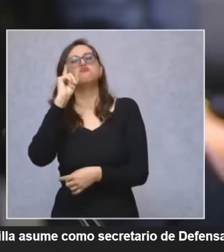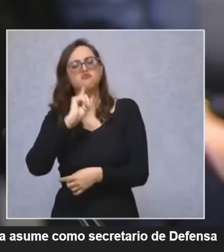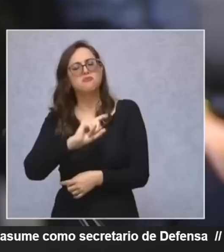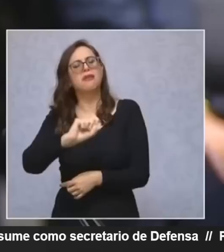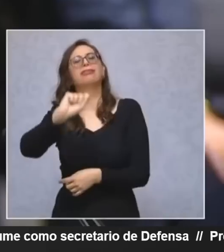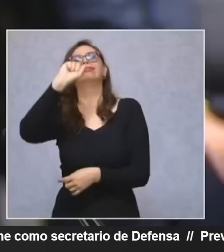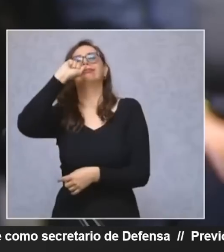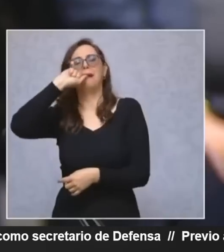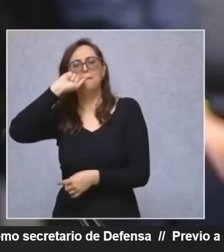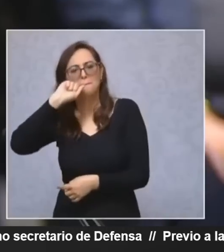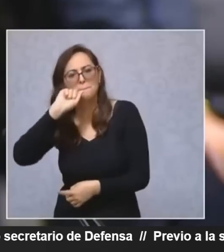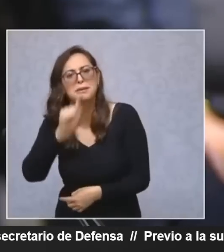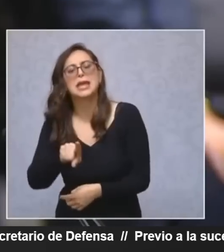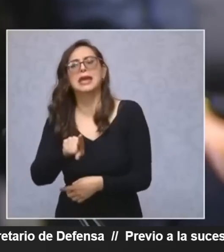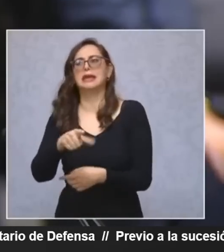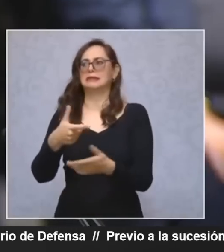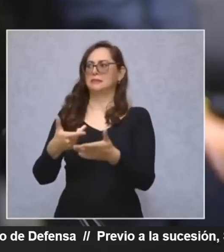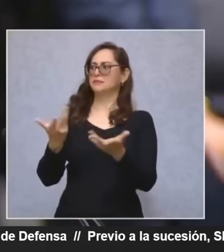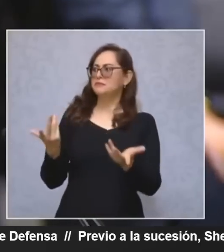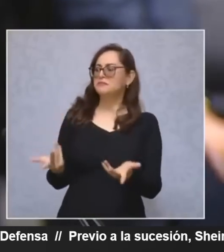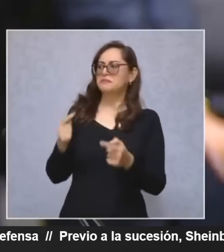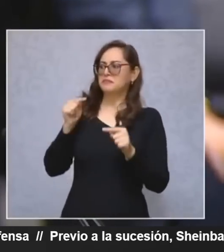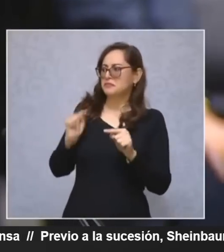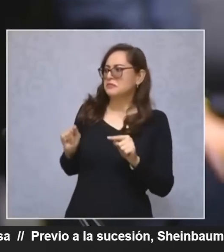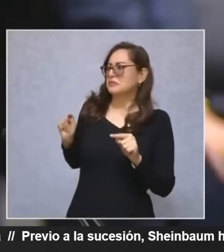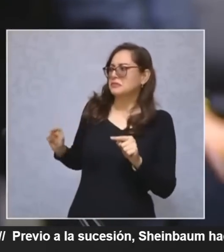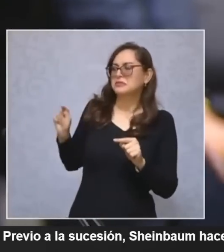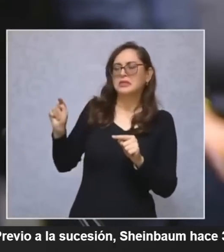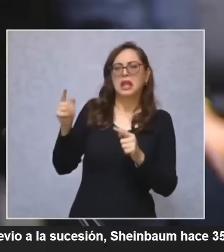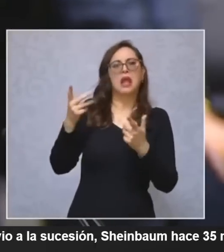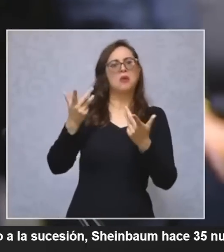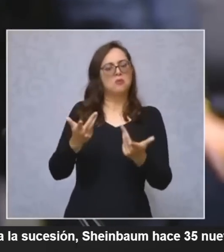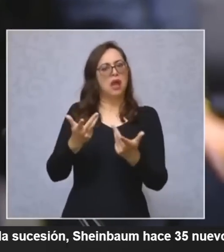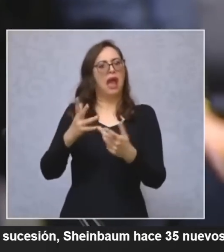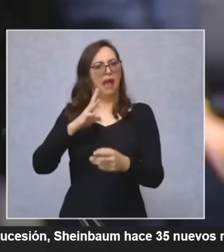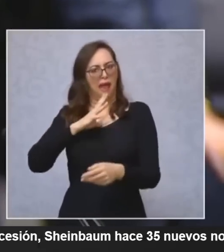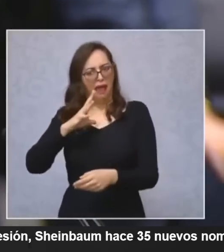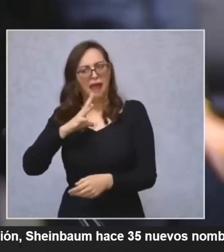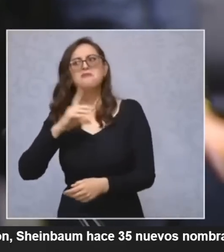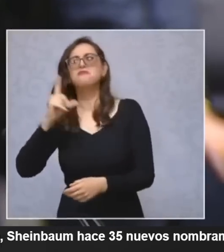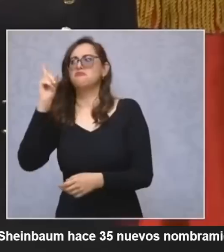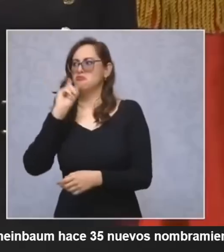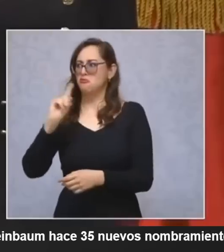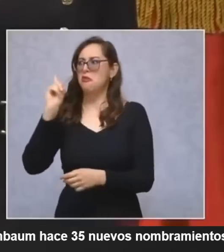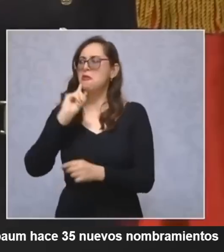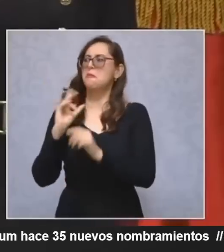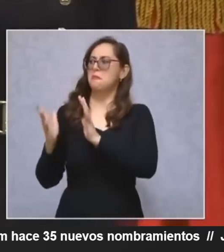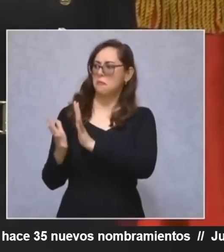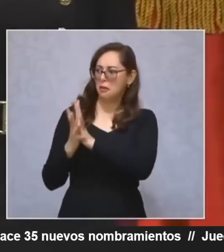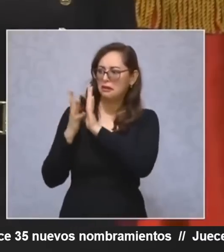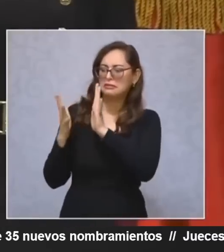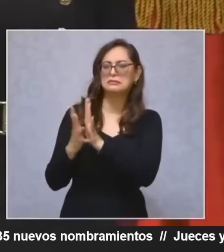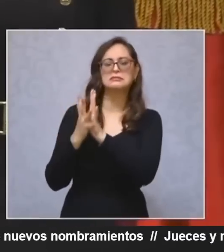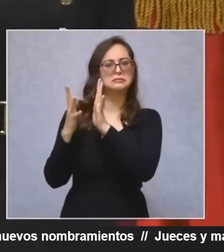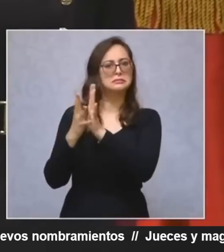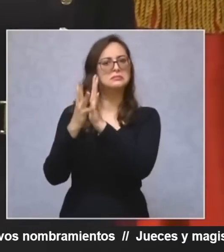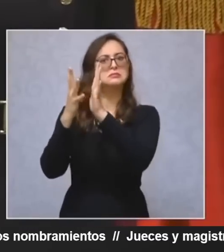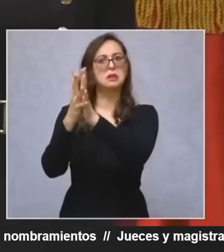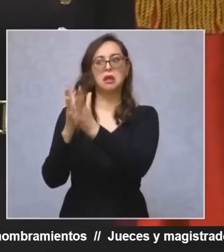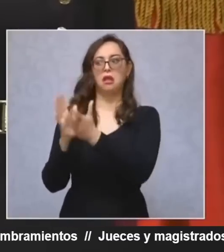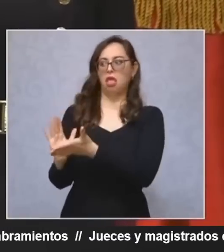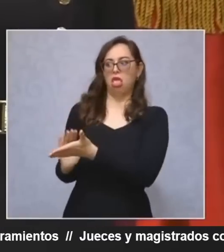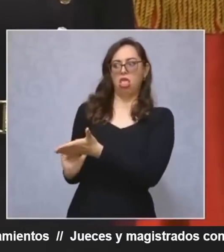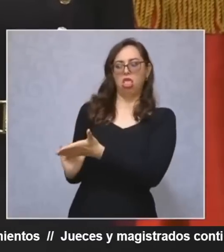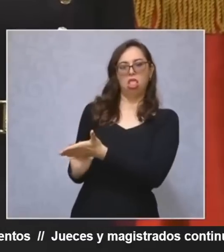historia de México, desde diferentes trincheras. Y también sabemos que las mujeres